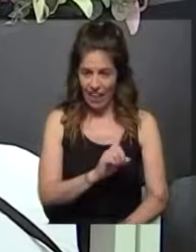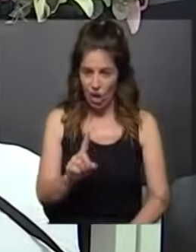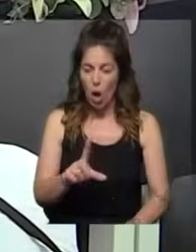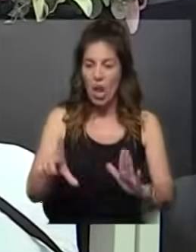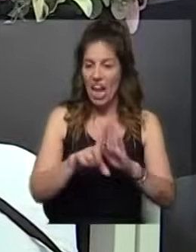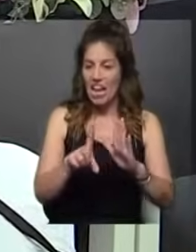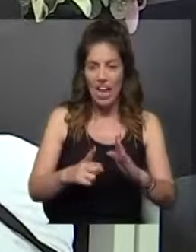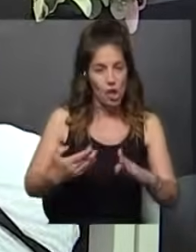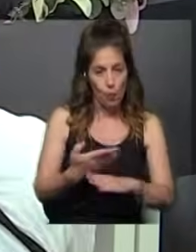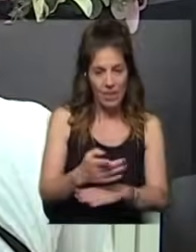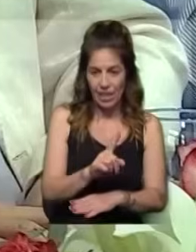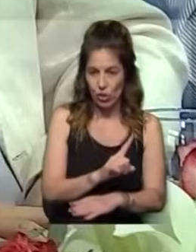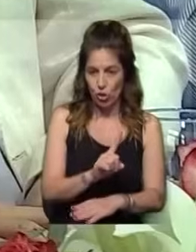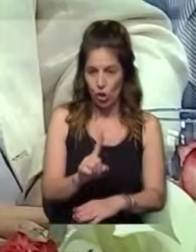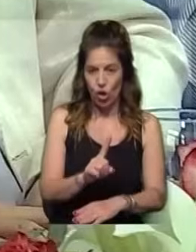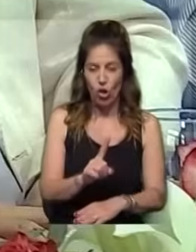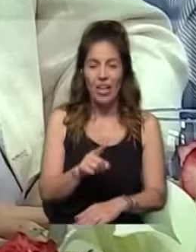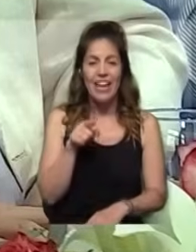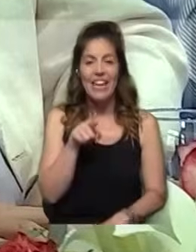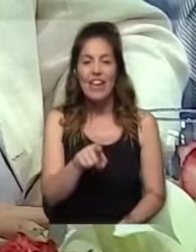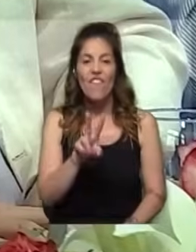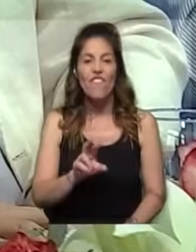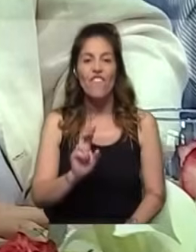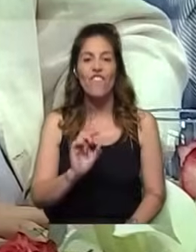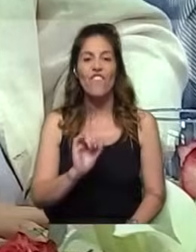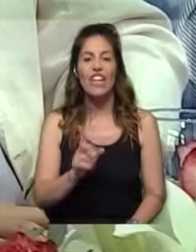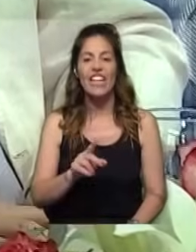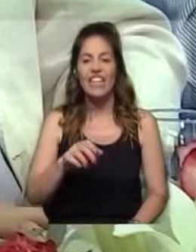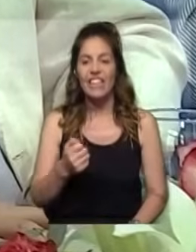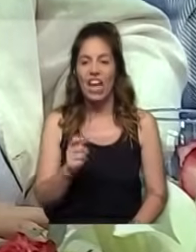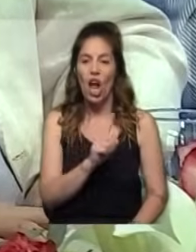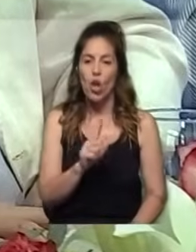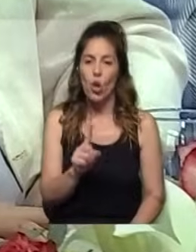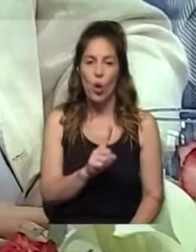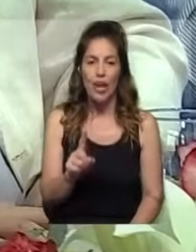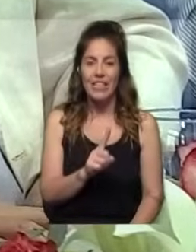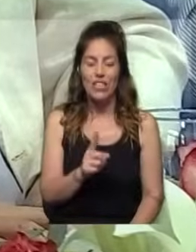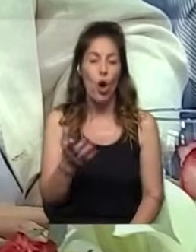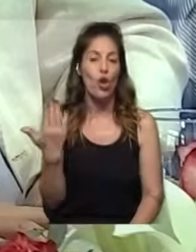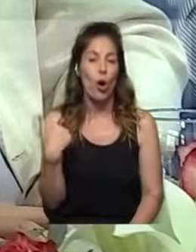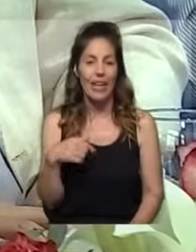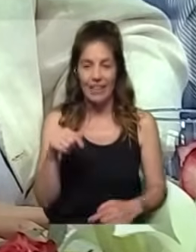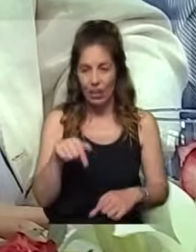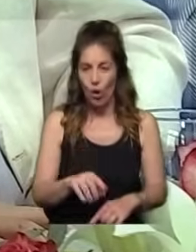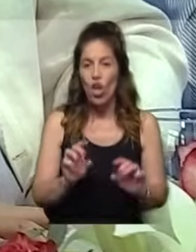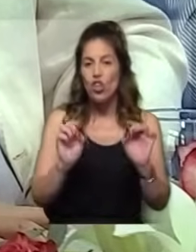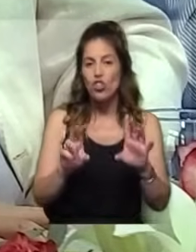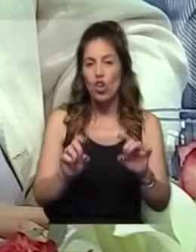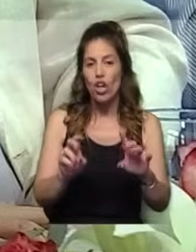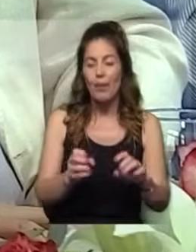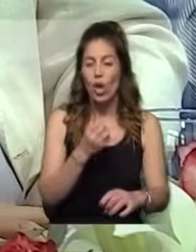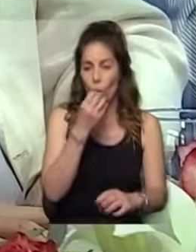ley no exige eso Virginia no es o no era hasta hoy solamente una